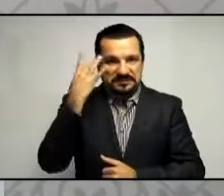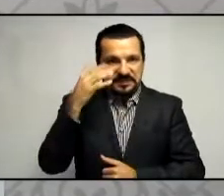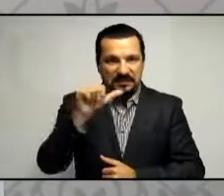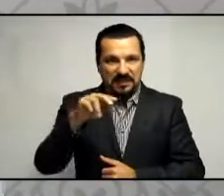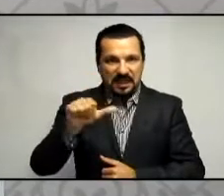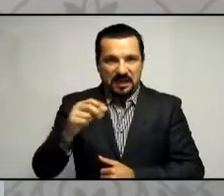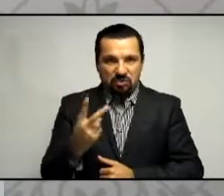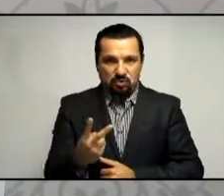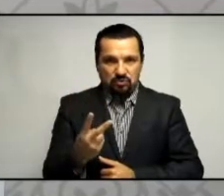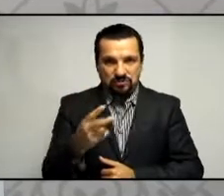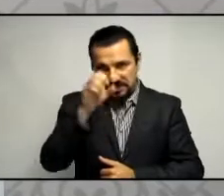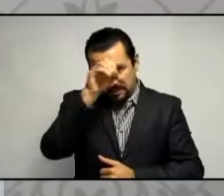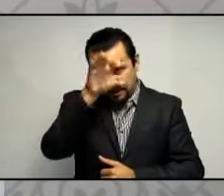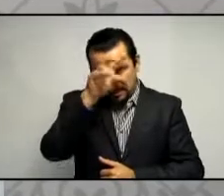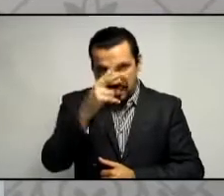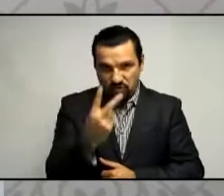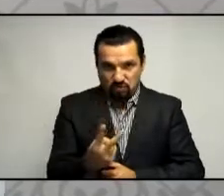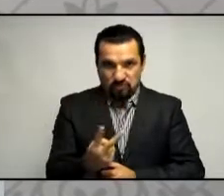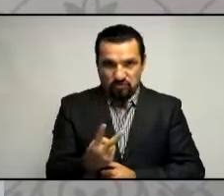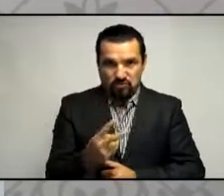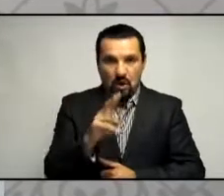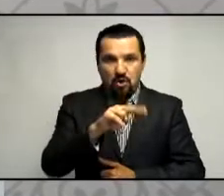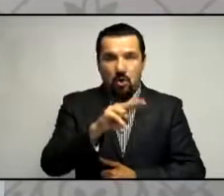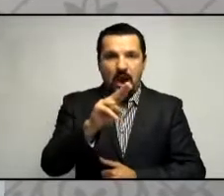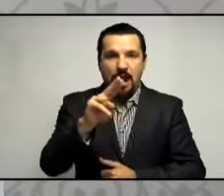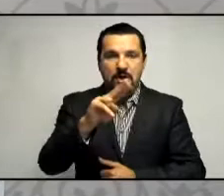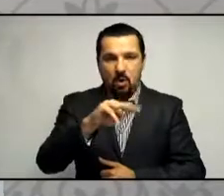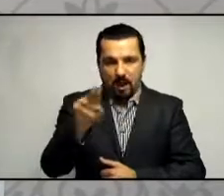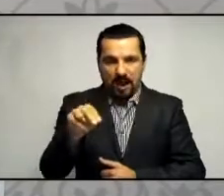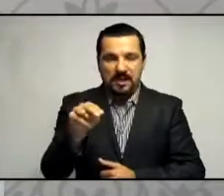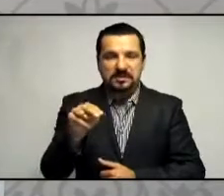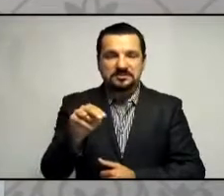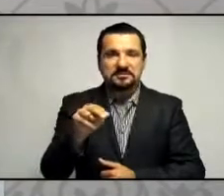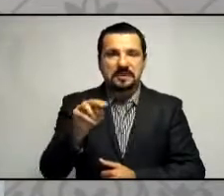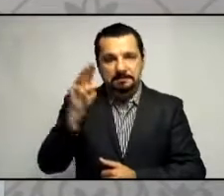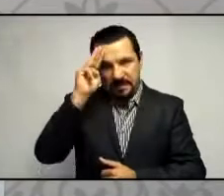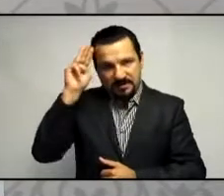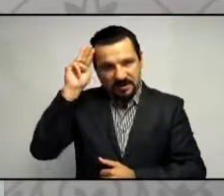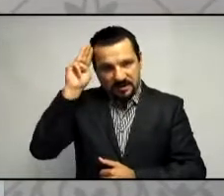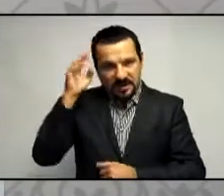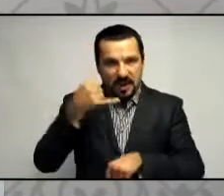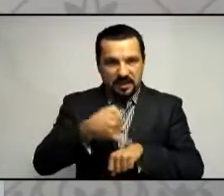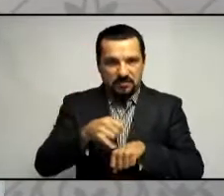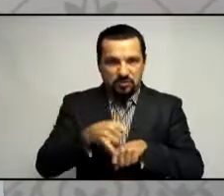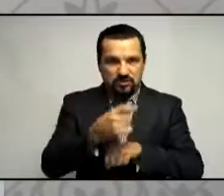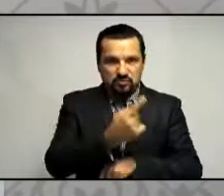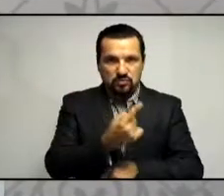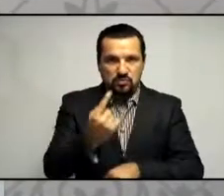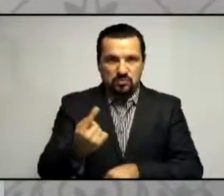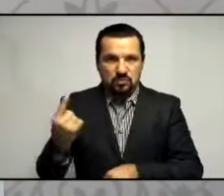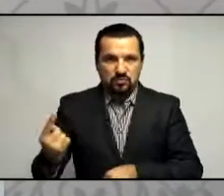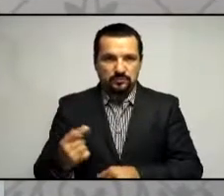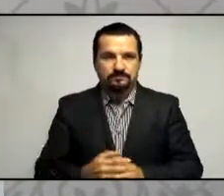2, Cananea 2, Nogales, Magdalena e Imoris, 1 cada